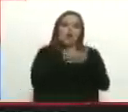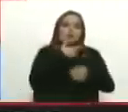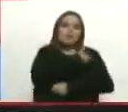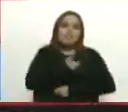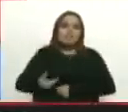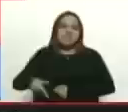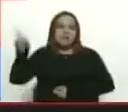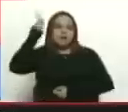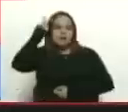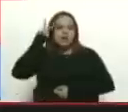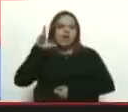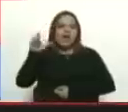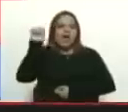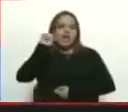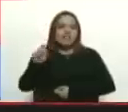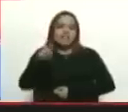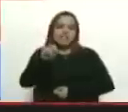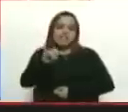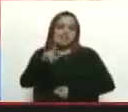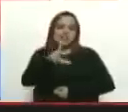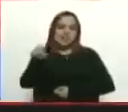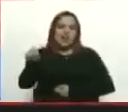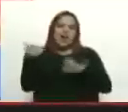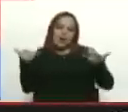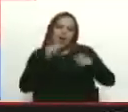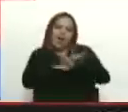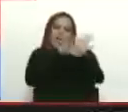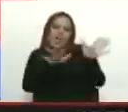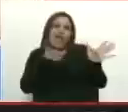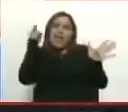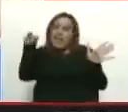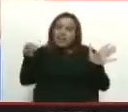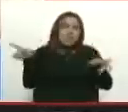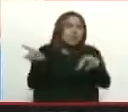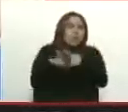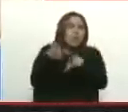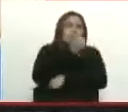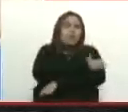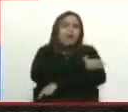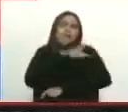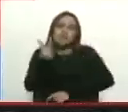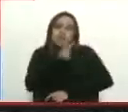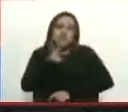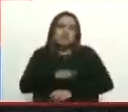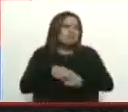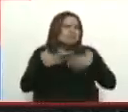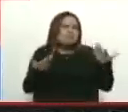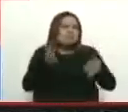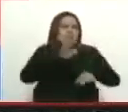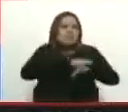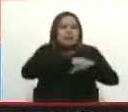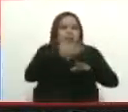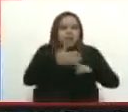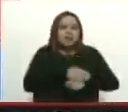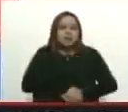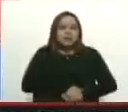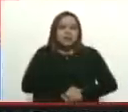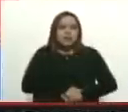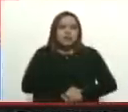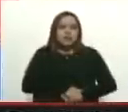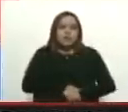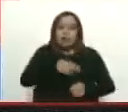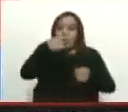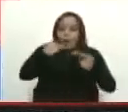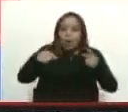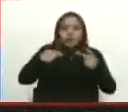pues, aclárela. Bueno, esa es su posición venezolana. ¿Para qué? Para que los recursos naturales,